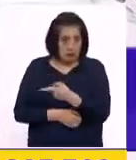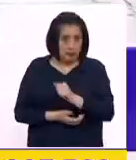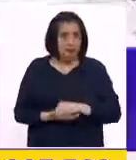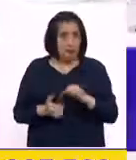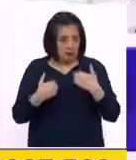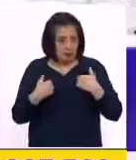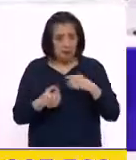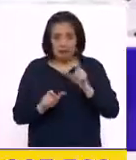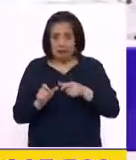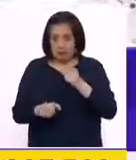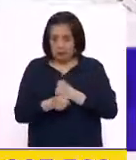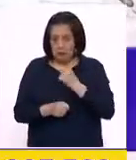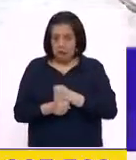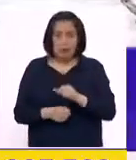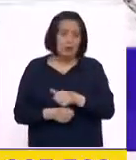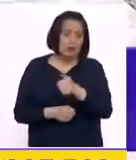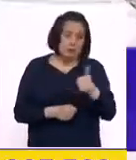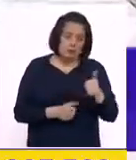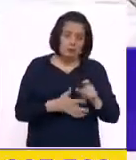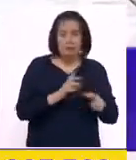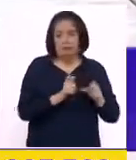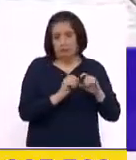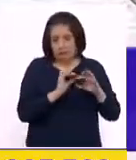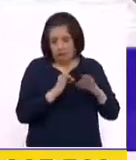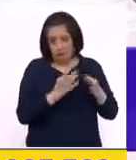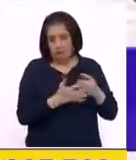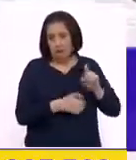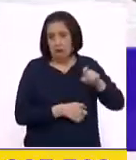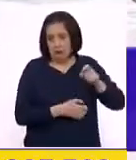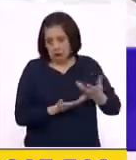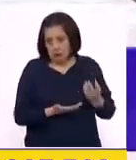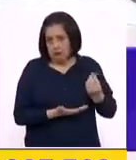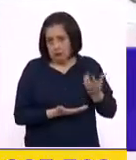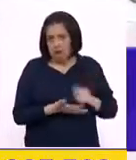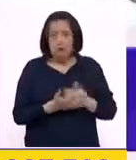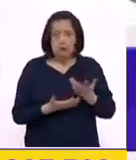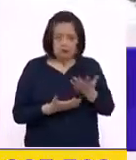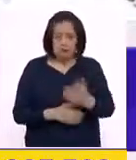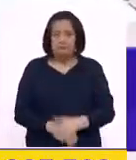tiene personas a cargo, hay personas detrás que necesitan este dinero cuanto antes. Adelante contigo.